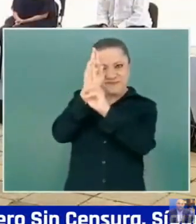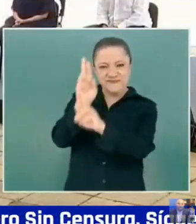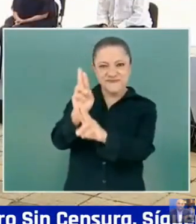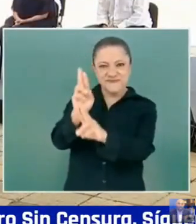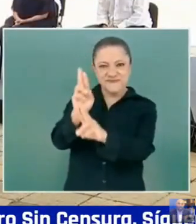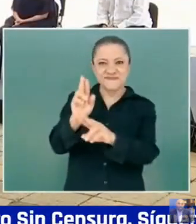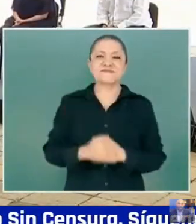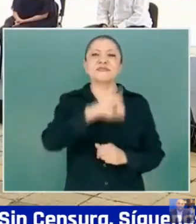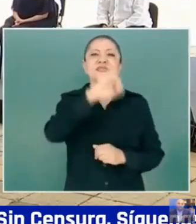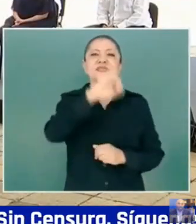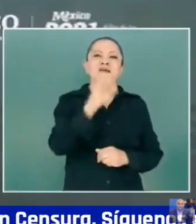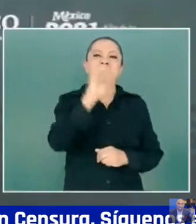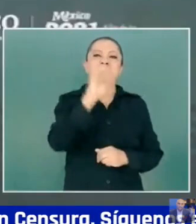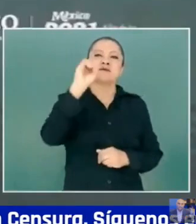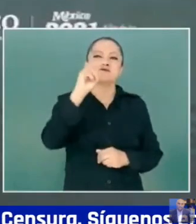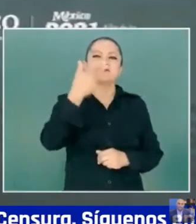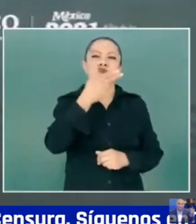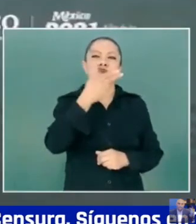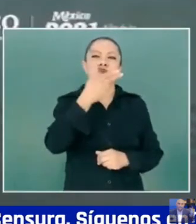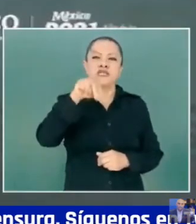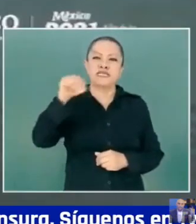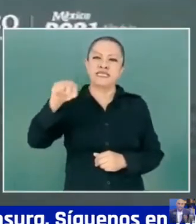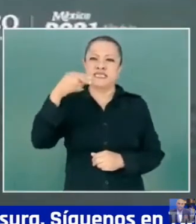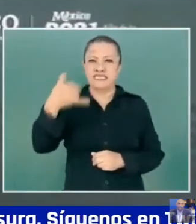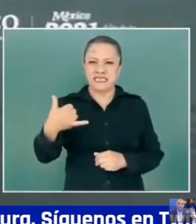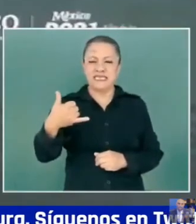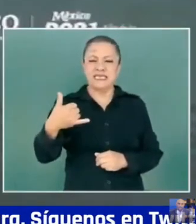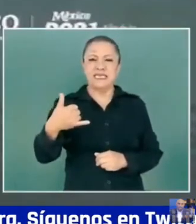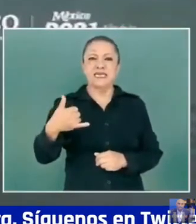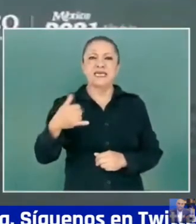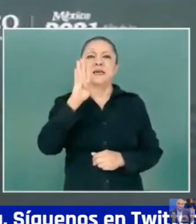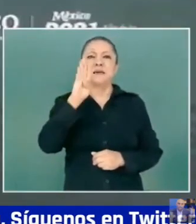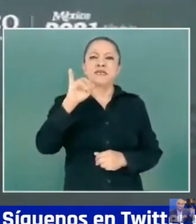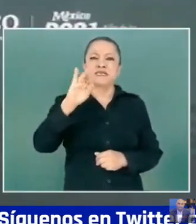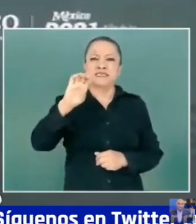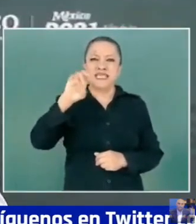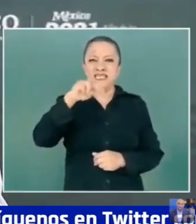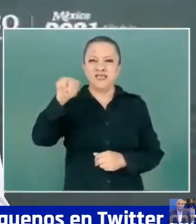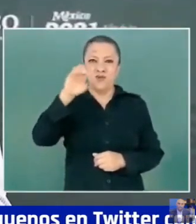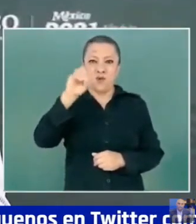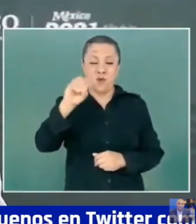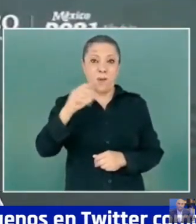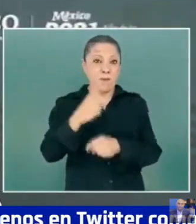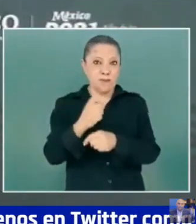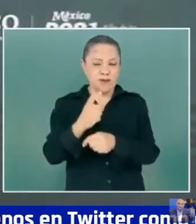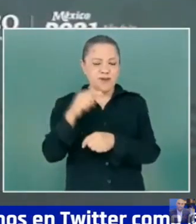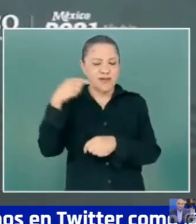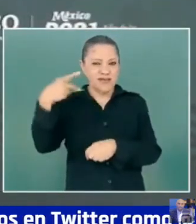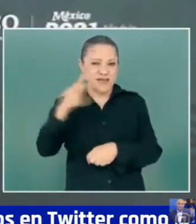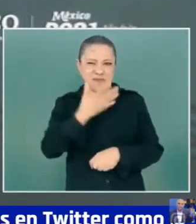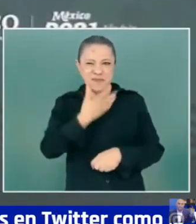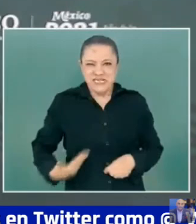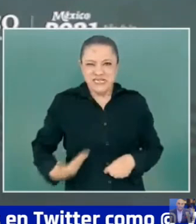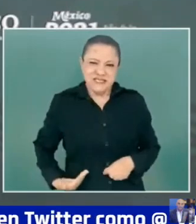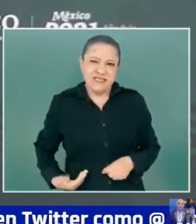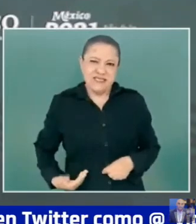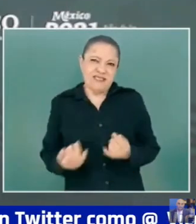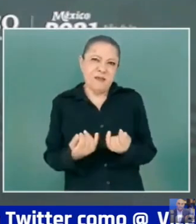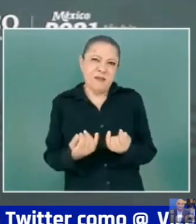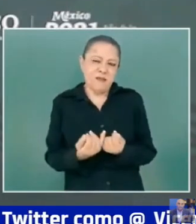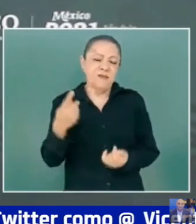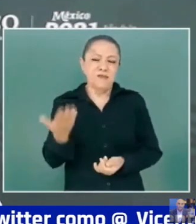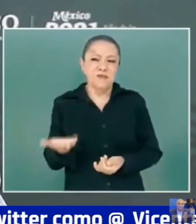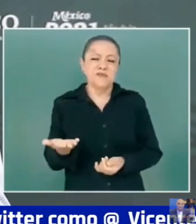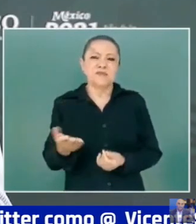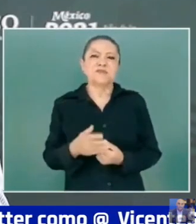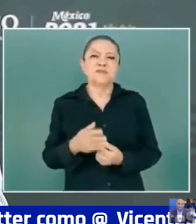neoliberal está terrible. Muchas gracias, querido Vicente. Abrazo fuerte, y a ti y a todos